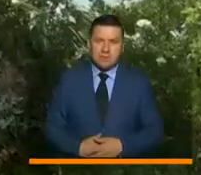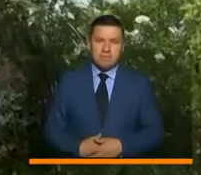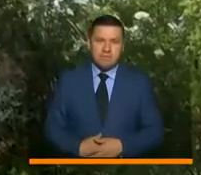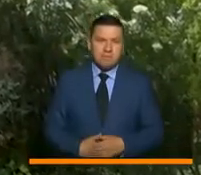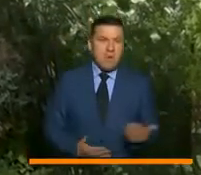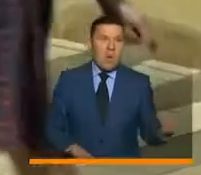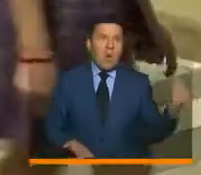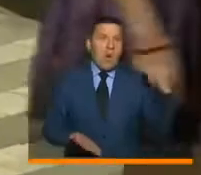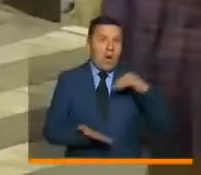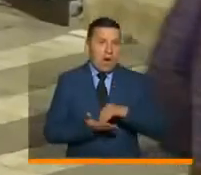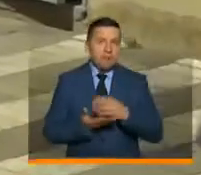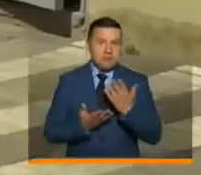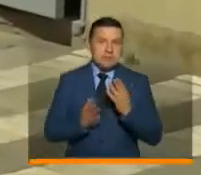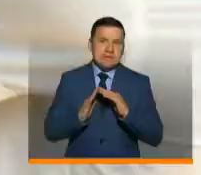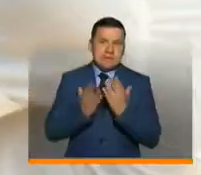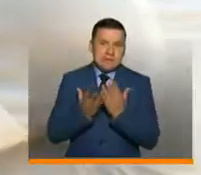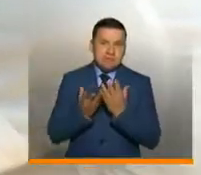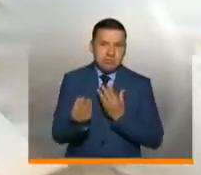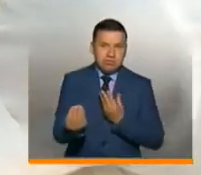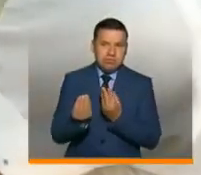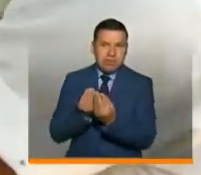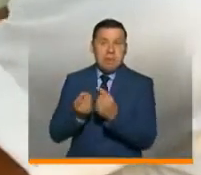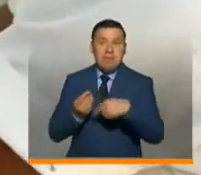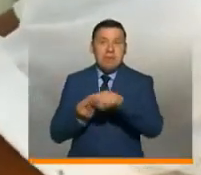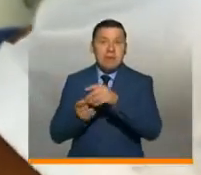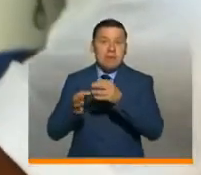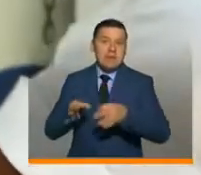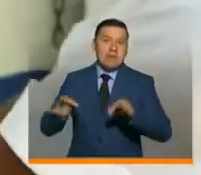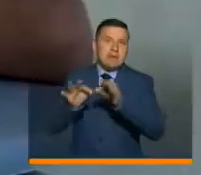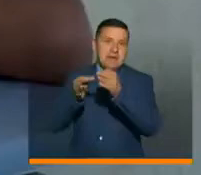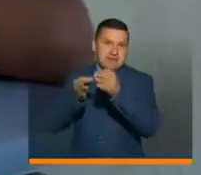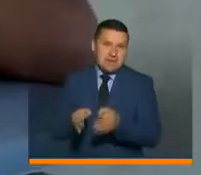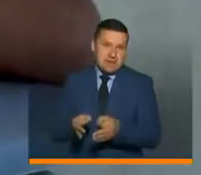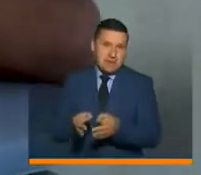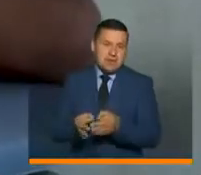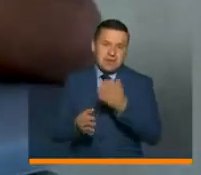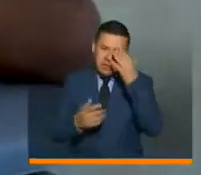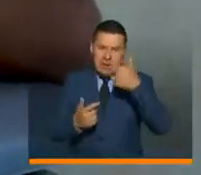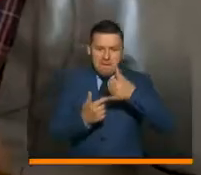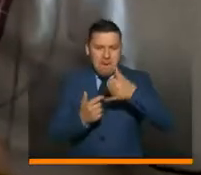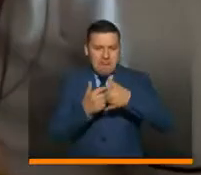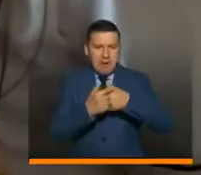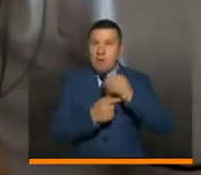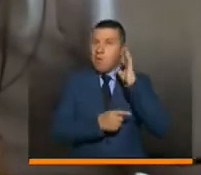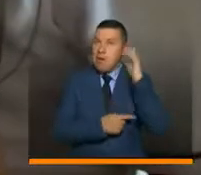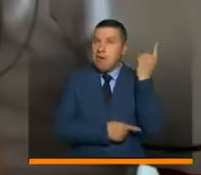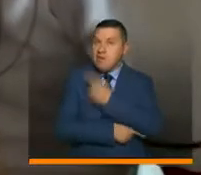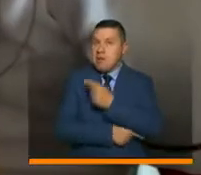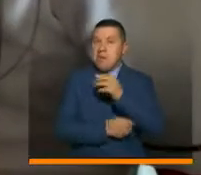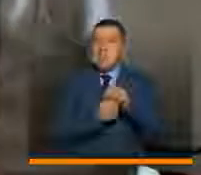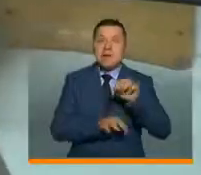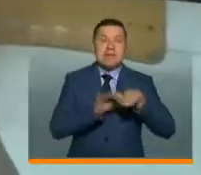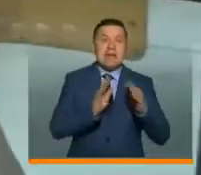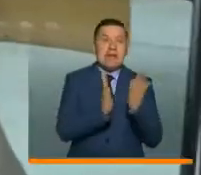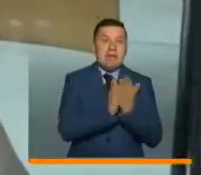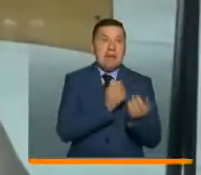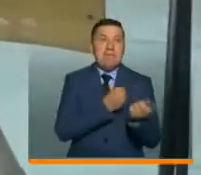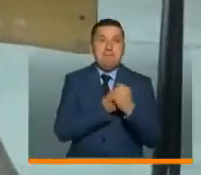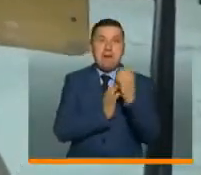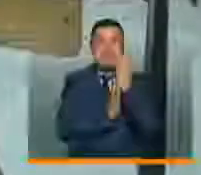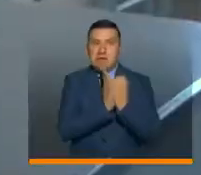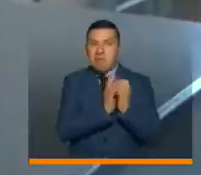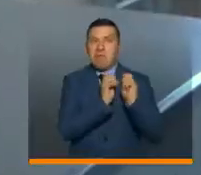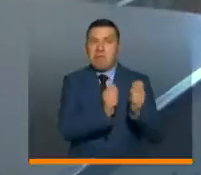El regreso gradual, progresivo y seguro continúa avanzando a lo largo del país. Cada día, más secretarías de educación